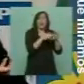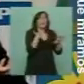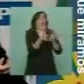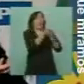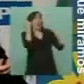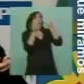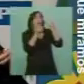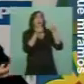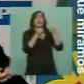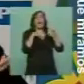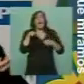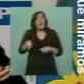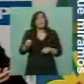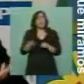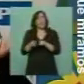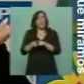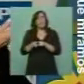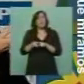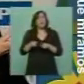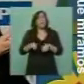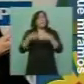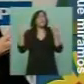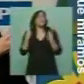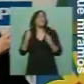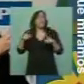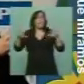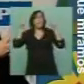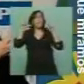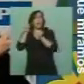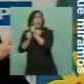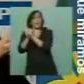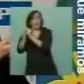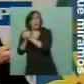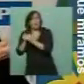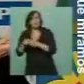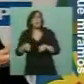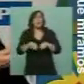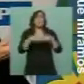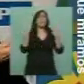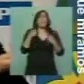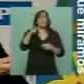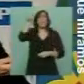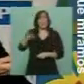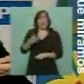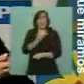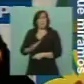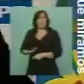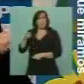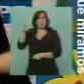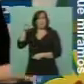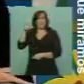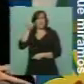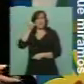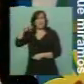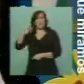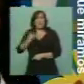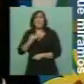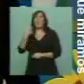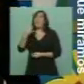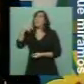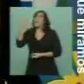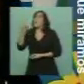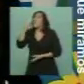también perjudican la imagen de la empresa perjudican a su titular que tiene que estar negociando permanentemente con otras